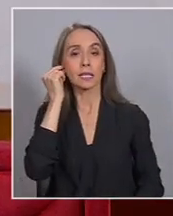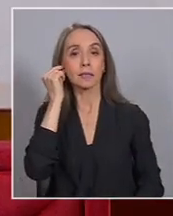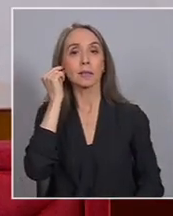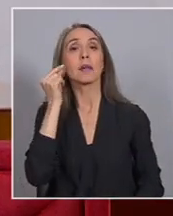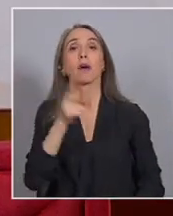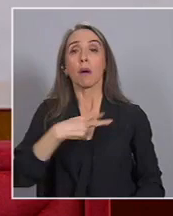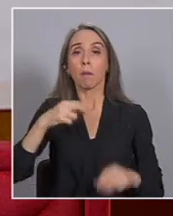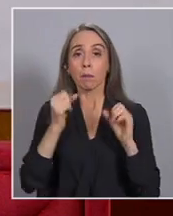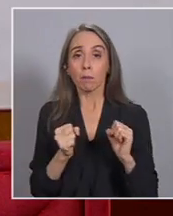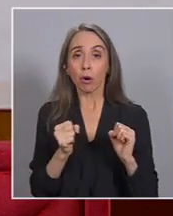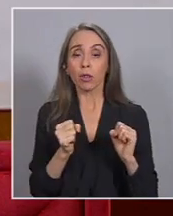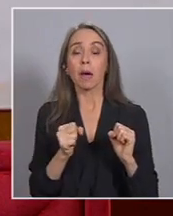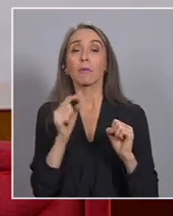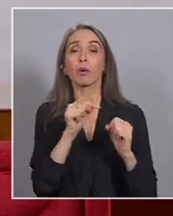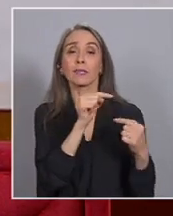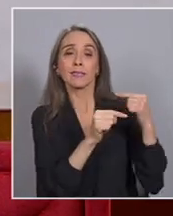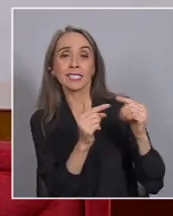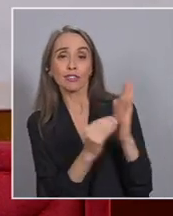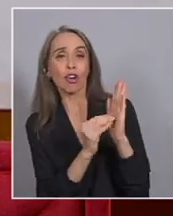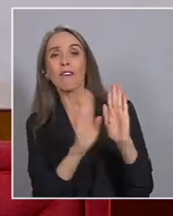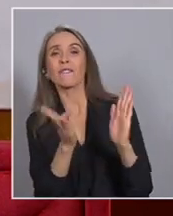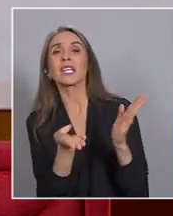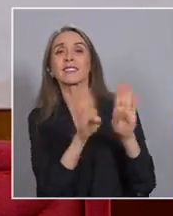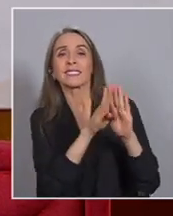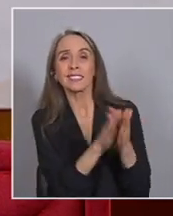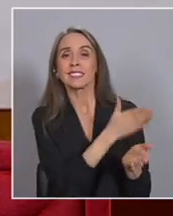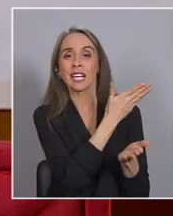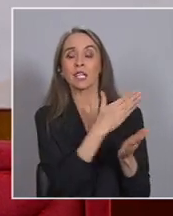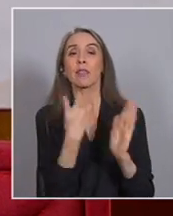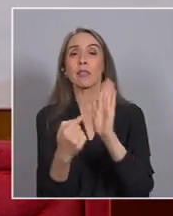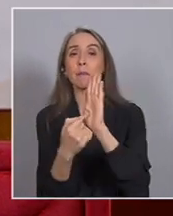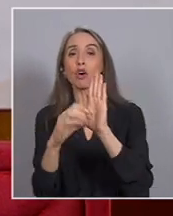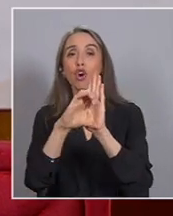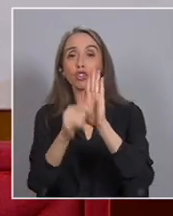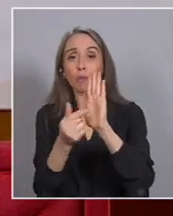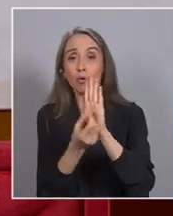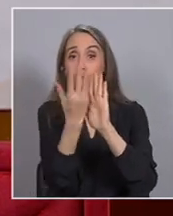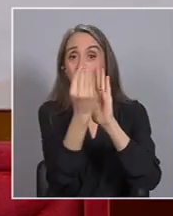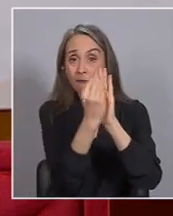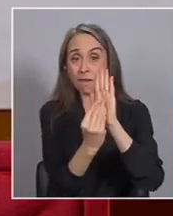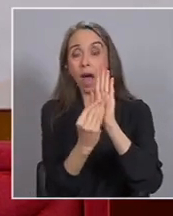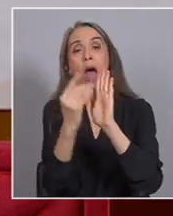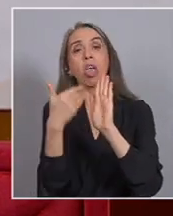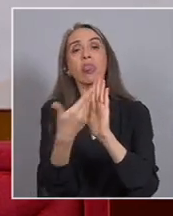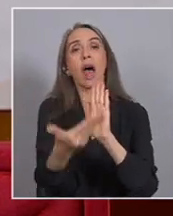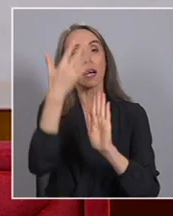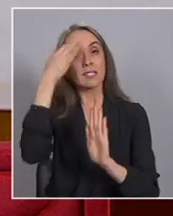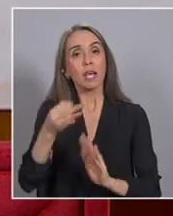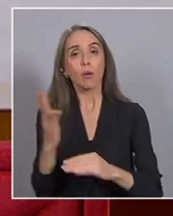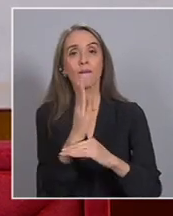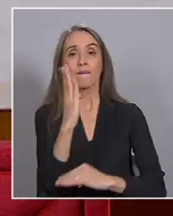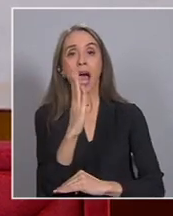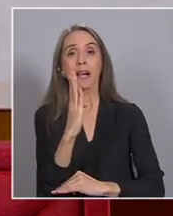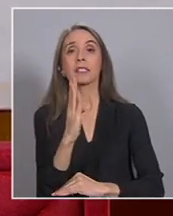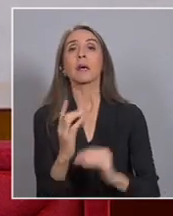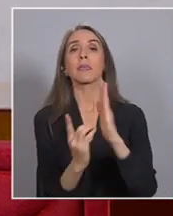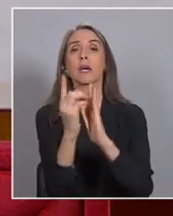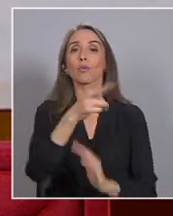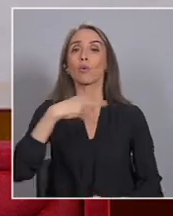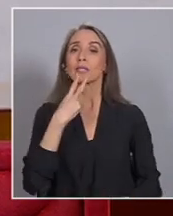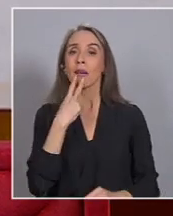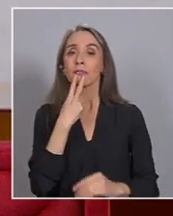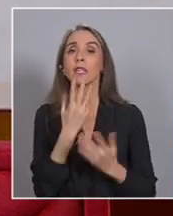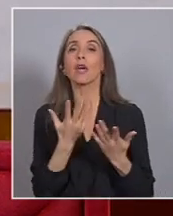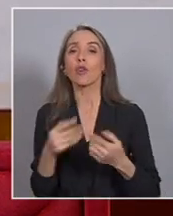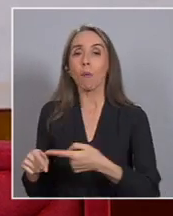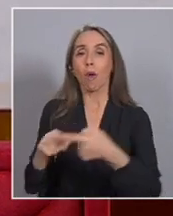modo que podamos cerrar esta página y disponer de una certidumbre básica para desarrollar nuestras vidas y relaciones en